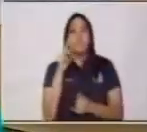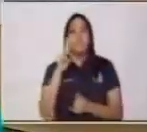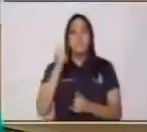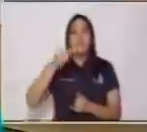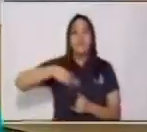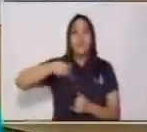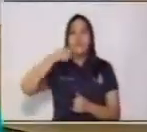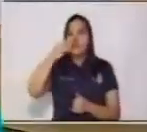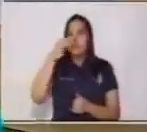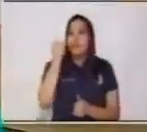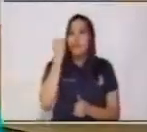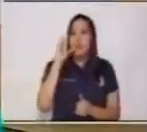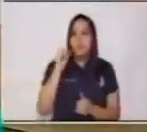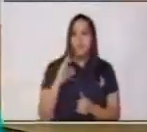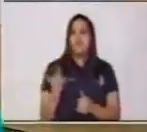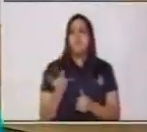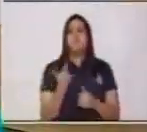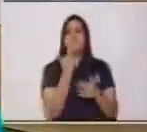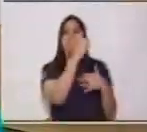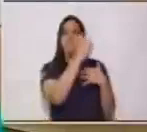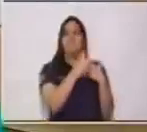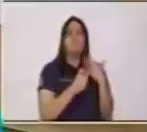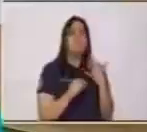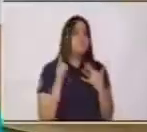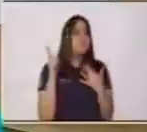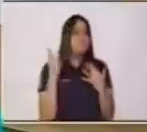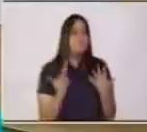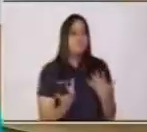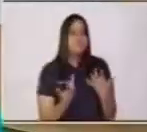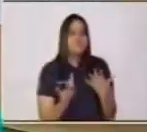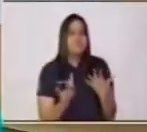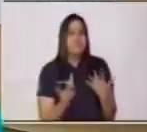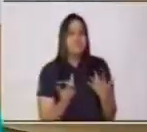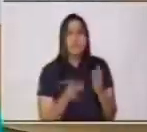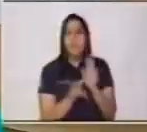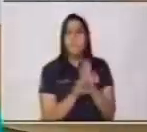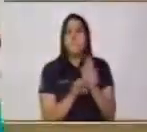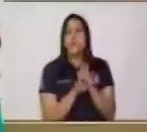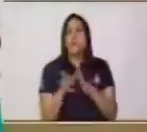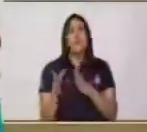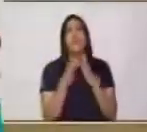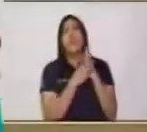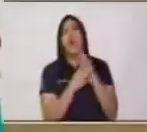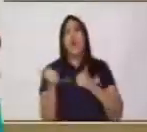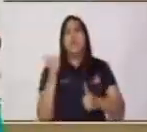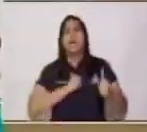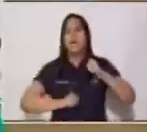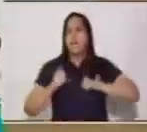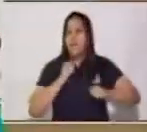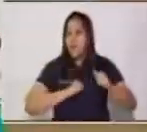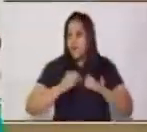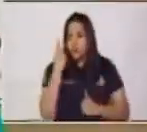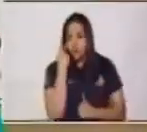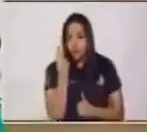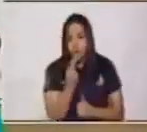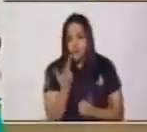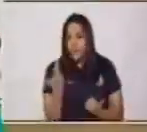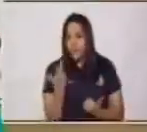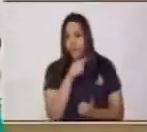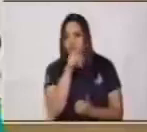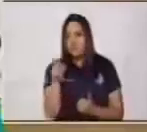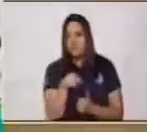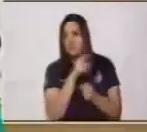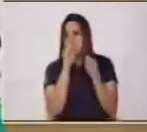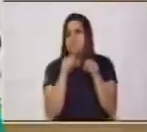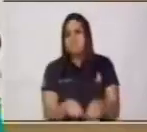dramático. ¿Qué caracteriza al género dramático? ¿Qué obras de teatro has visto tú? ¿Qué puedes